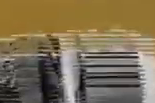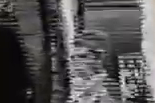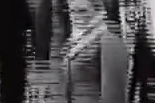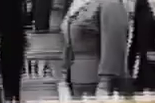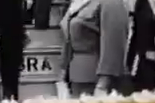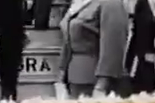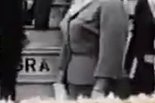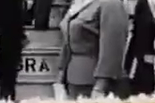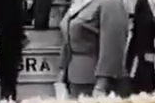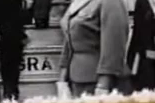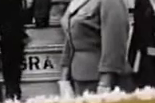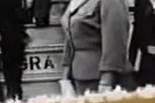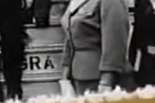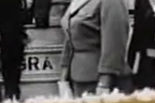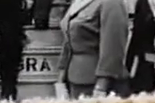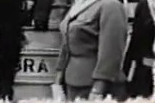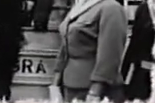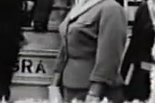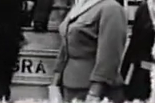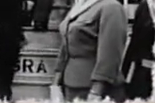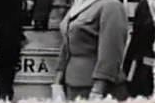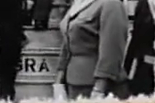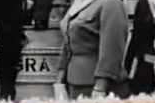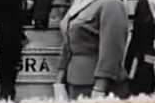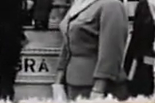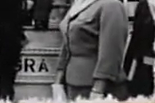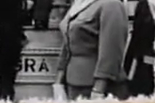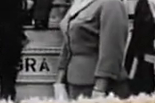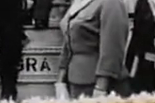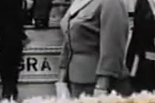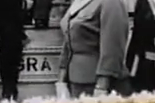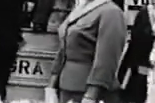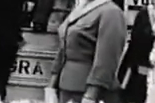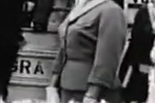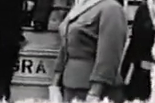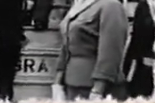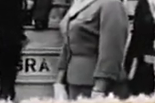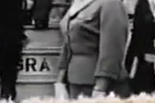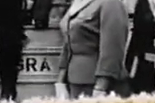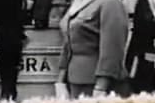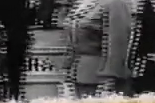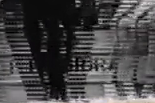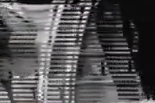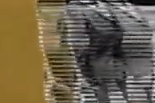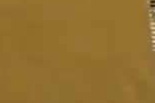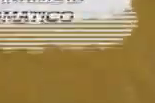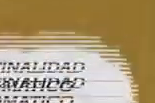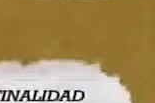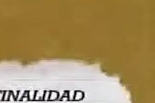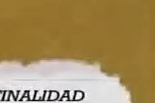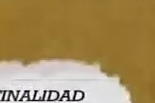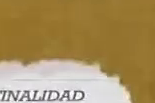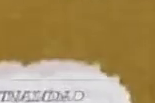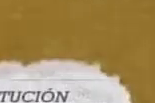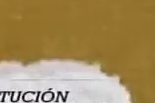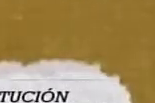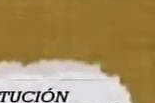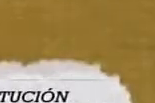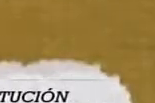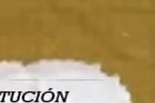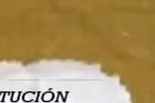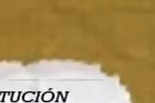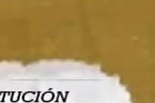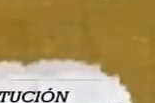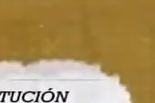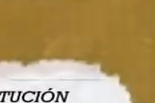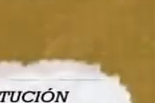República aprobó esta ley con la finalidad de regular la institución del asilo territorial o diplomático, de acuerdo a los términos